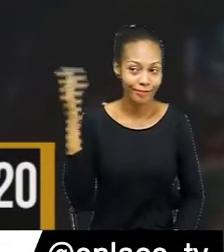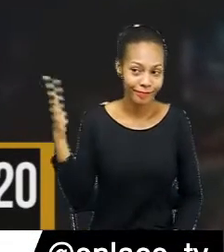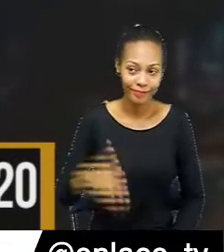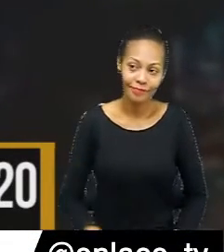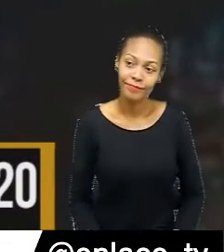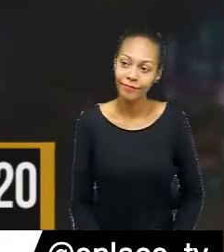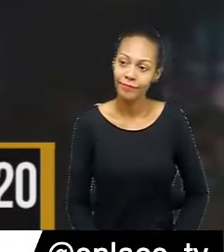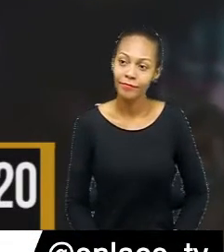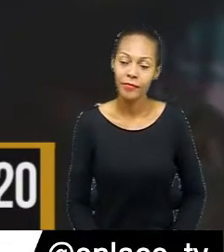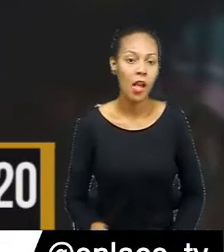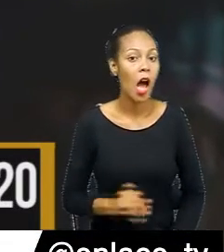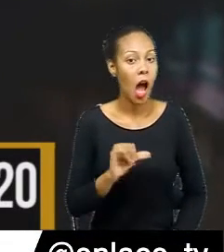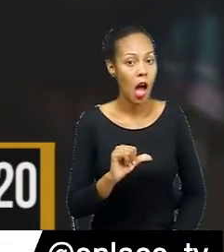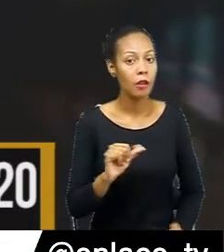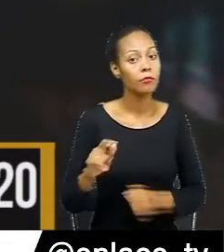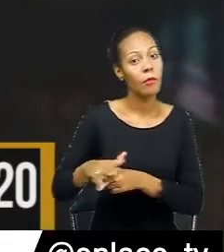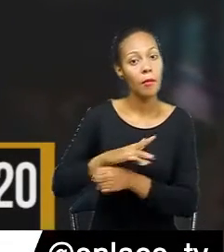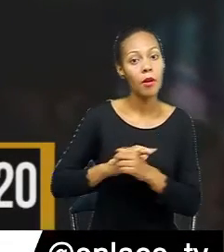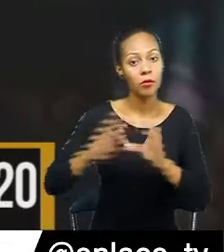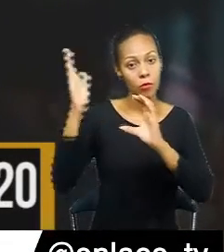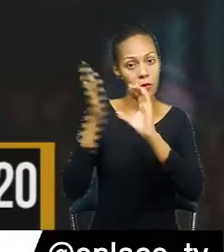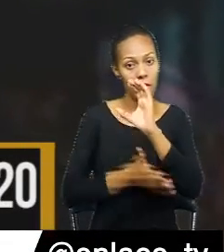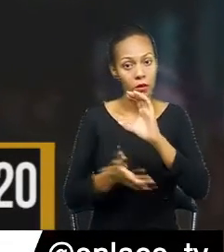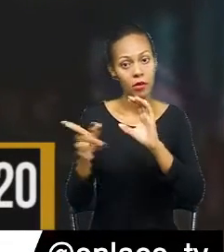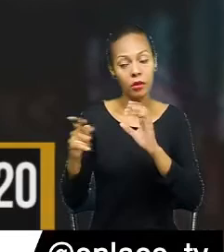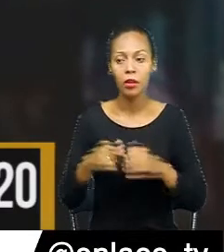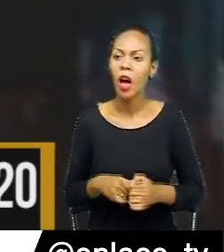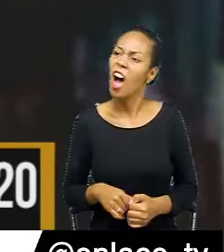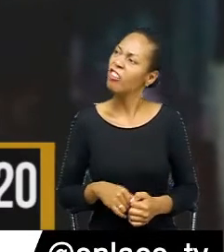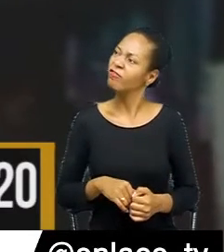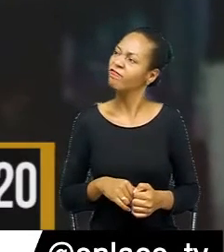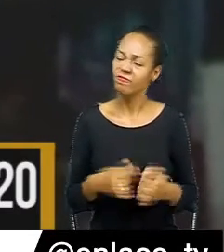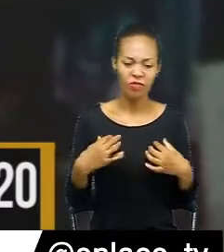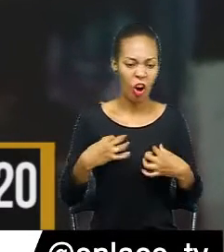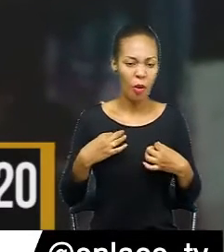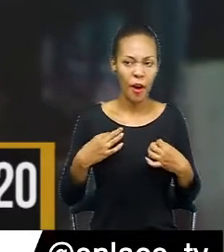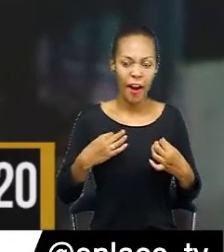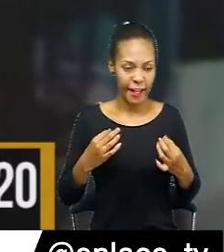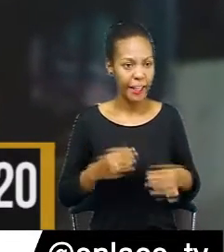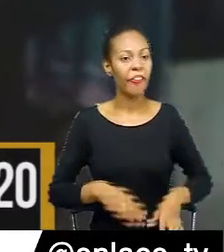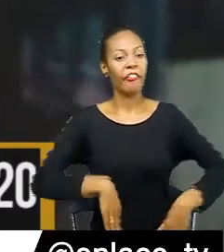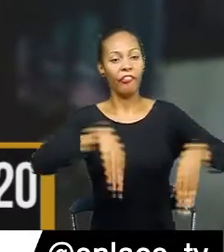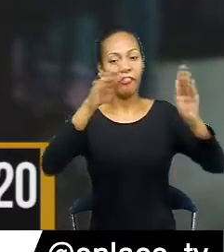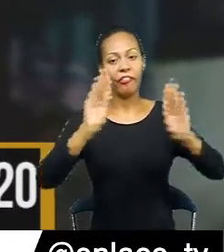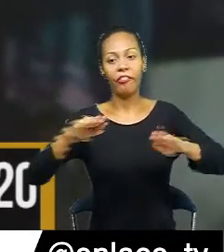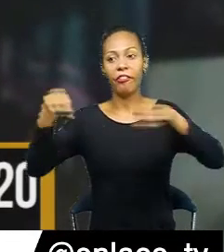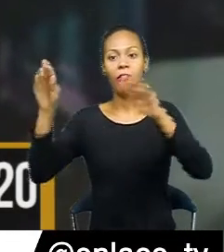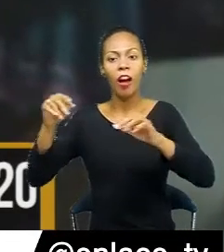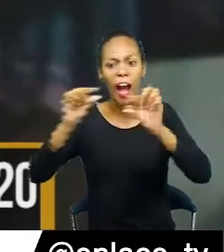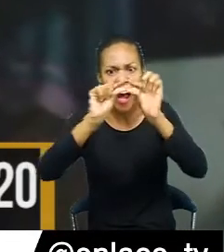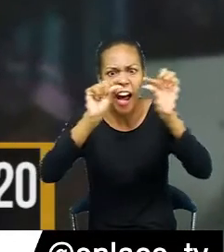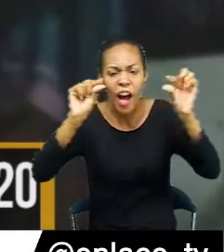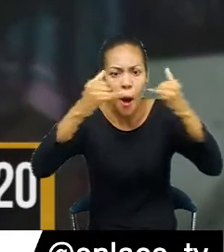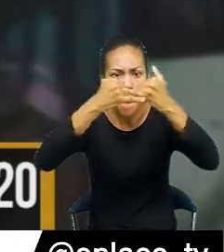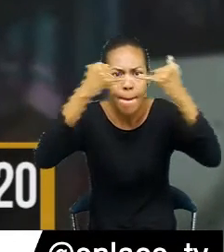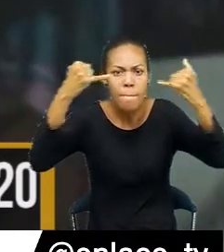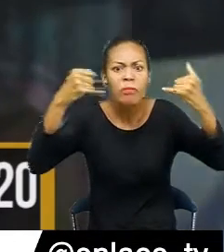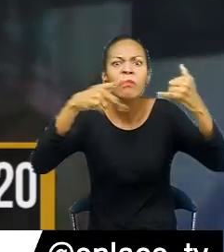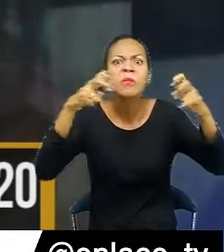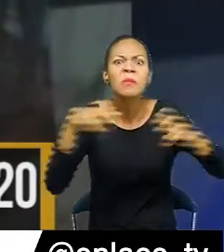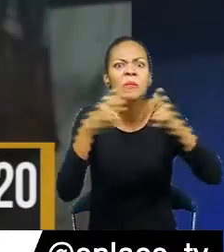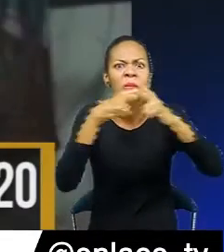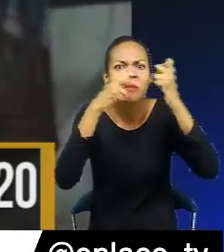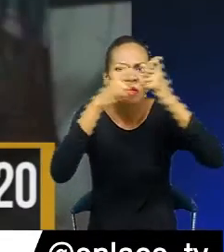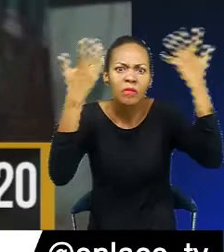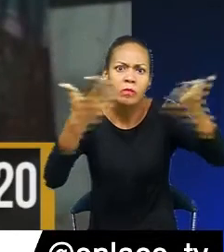que su vecina en el barrio El Cincuentenario decide colgar su ropa recién lavada en cuerdas de energía eléctrica afuera de su casa.